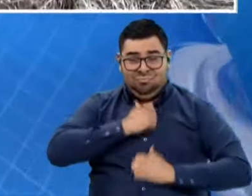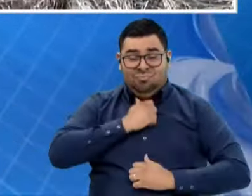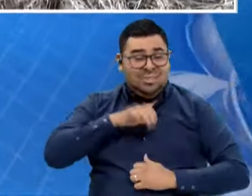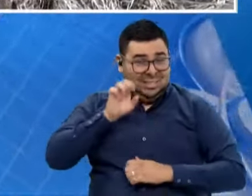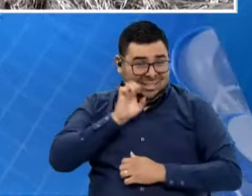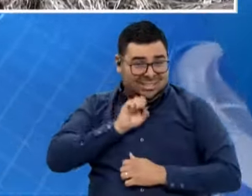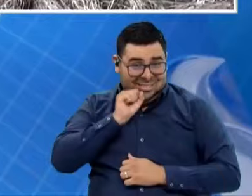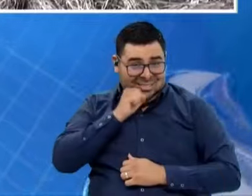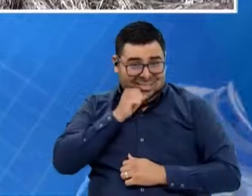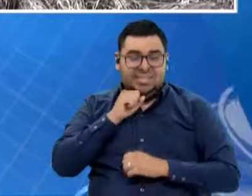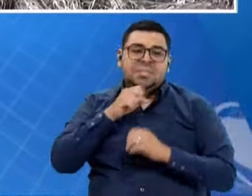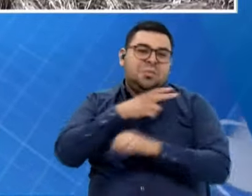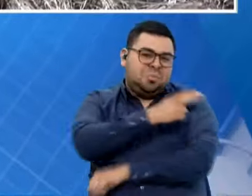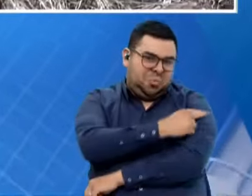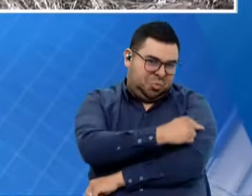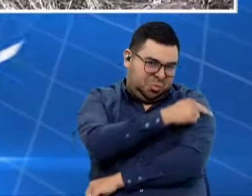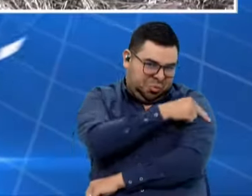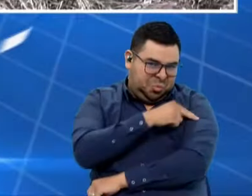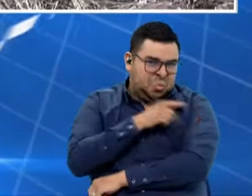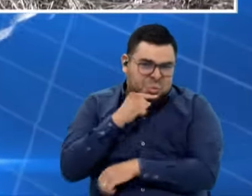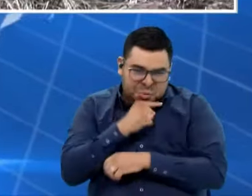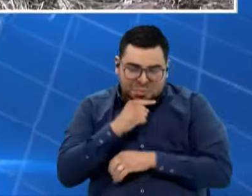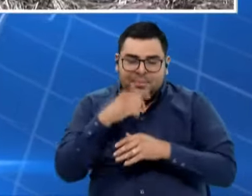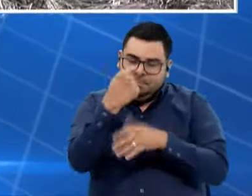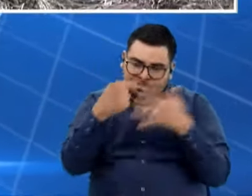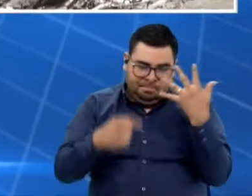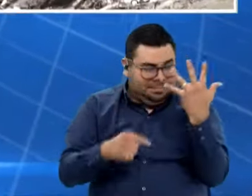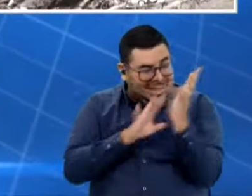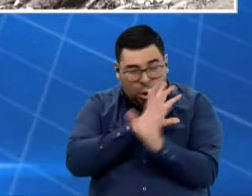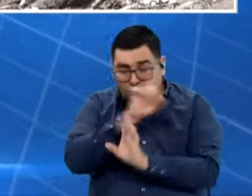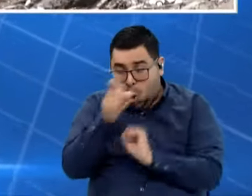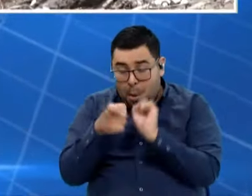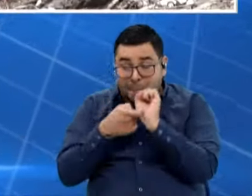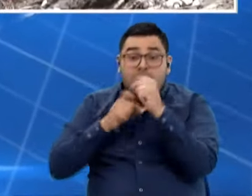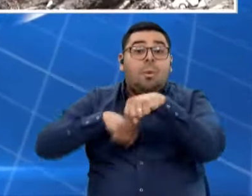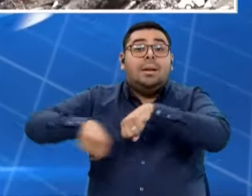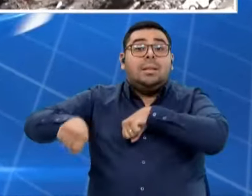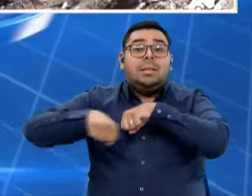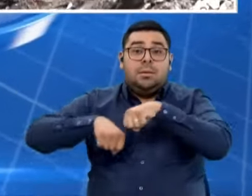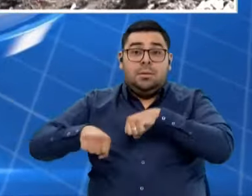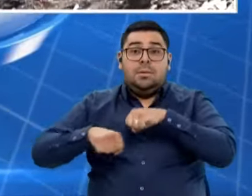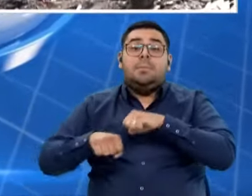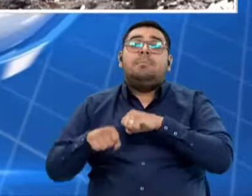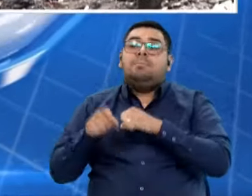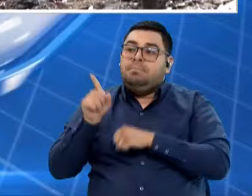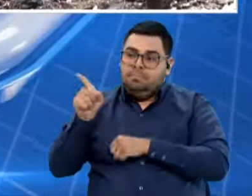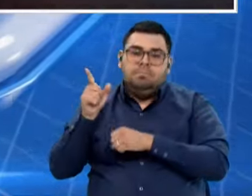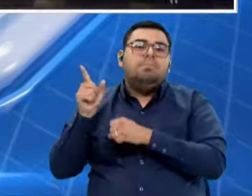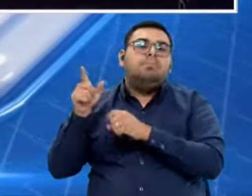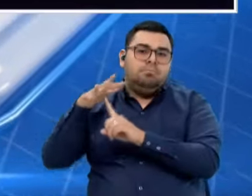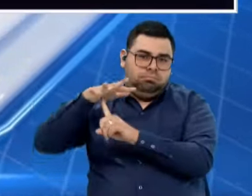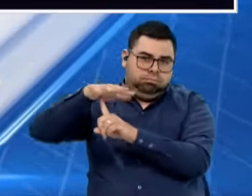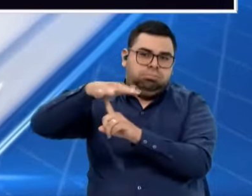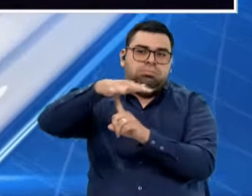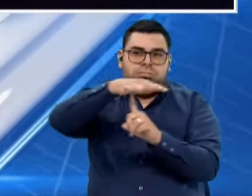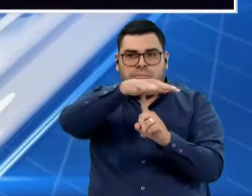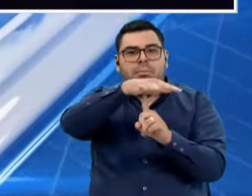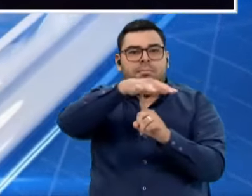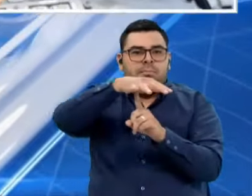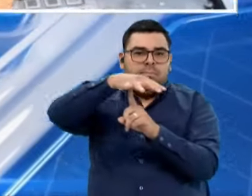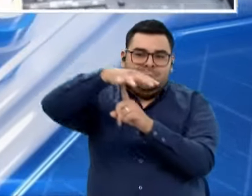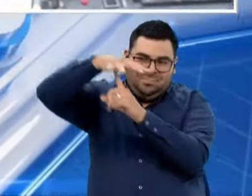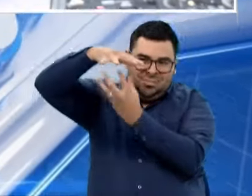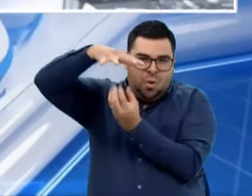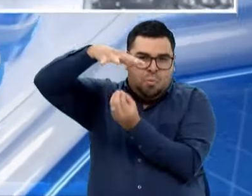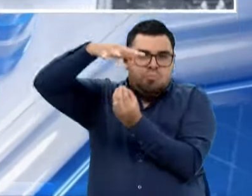ya se activa la sala de crisis nacional es cuando ya entramos con lo que llamamos nosotros los helicópteros y los Bambibook. Estos Bambibook son